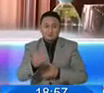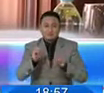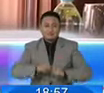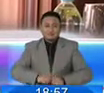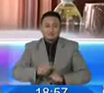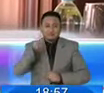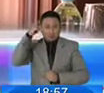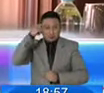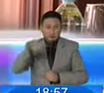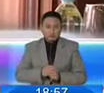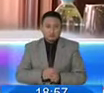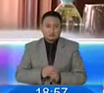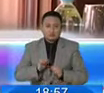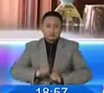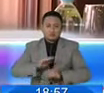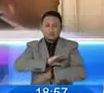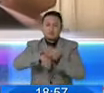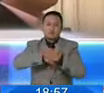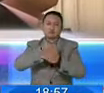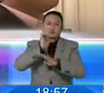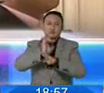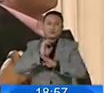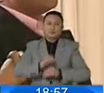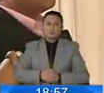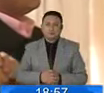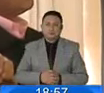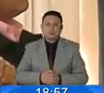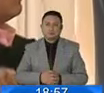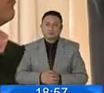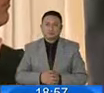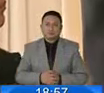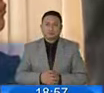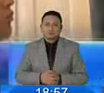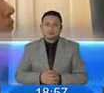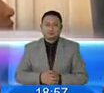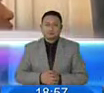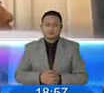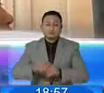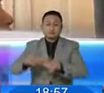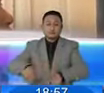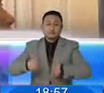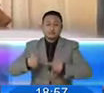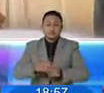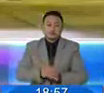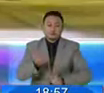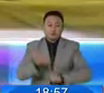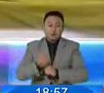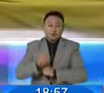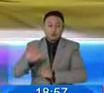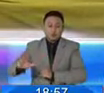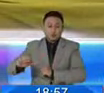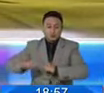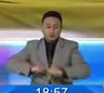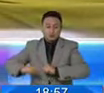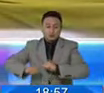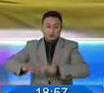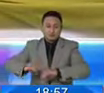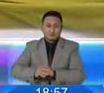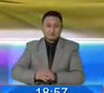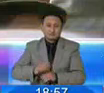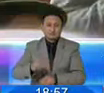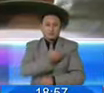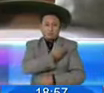del gobierno, del país entero. Moreno recibiendo muestras de apoyo a la gestión que efectuará al mando del Poder